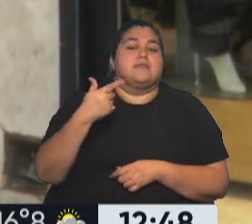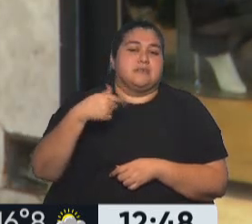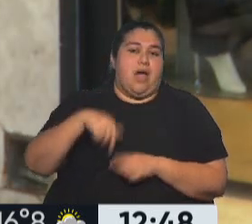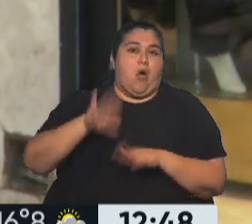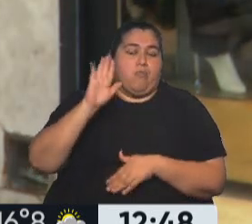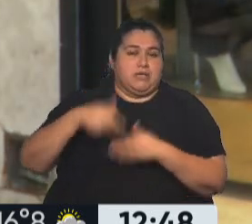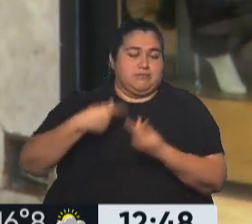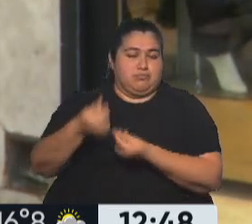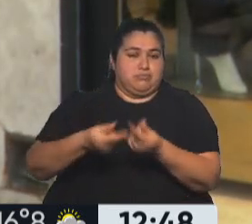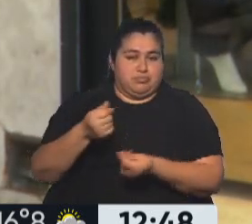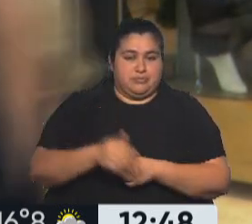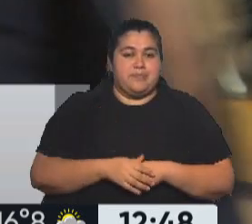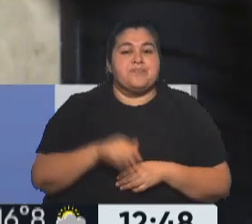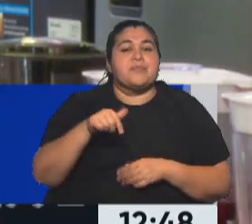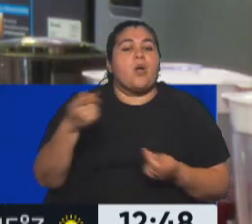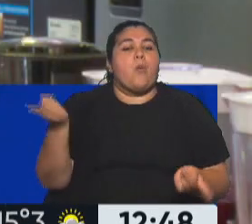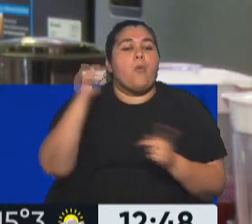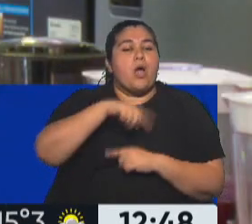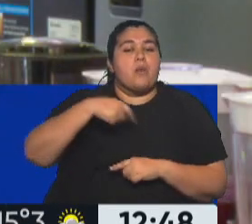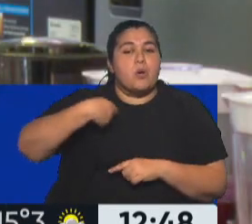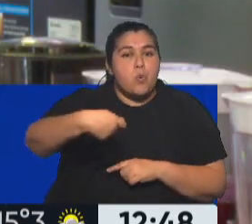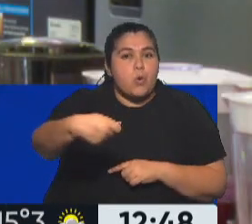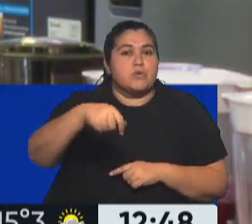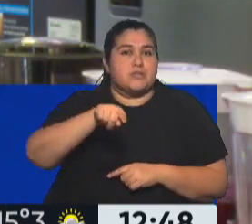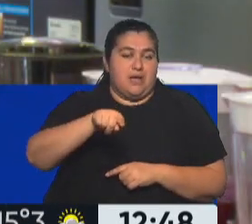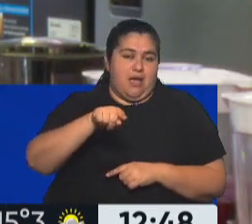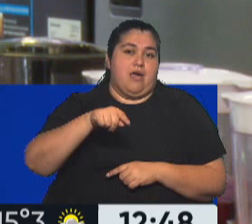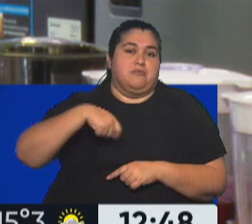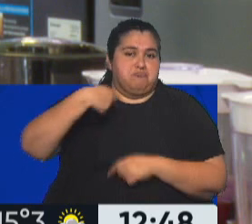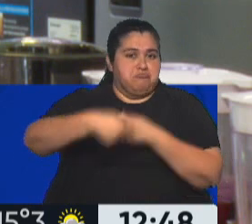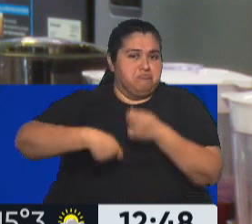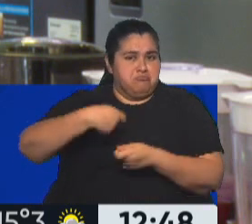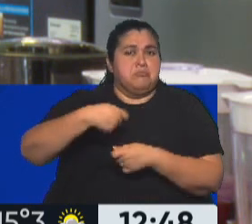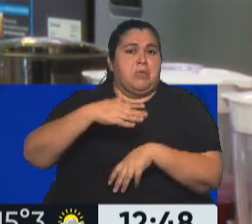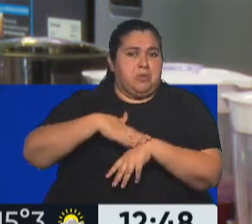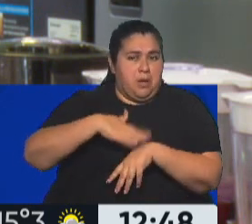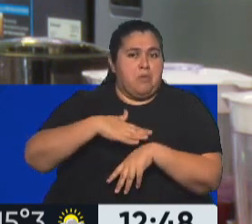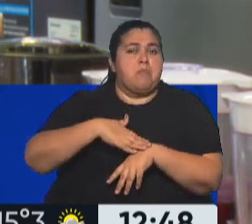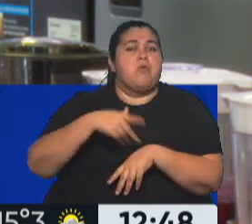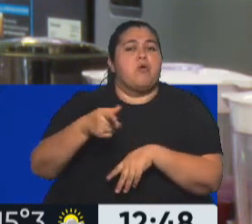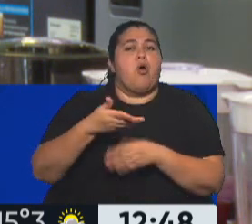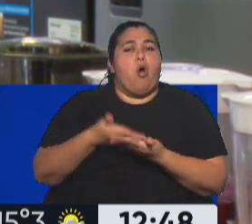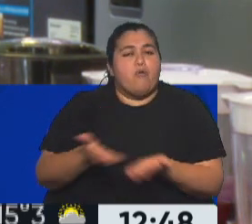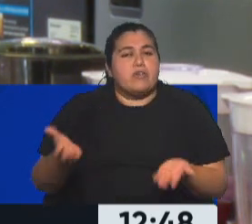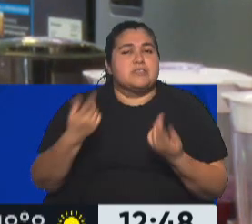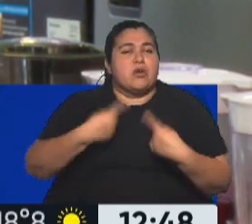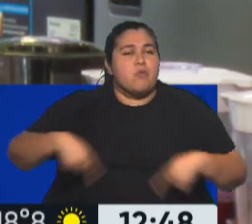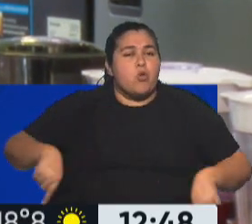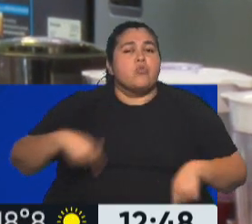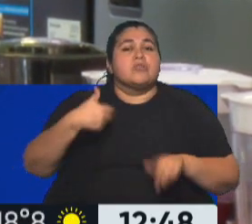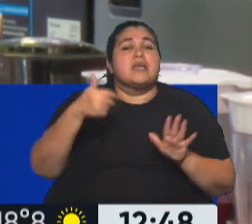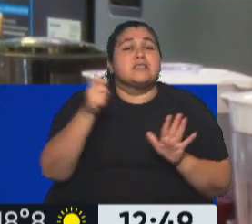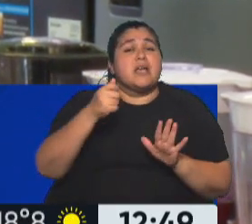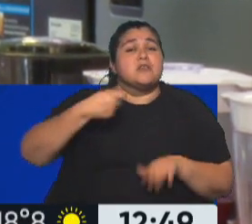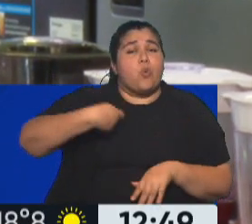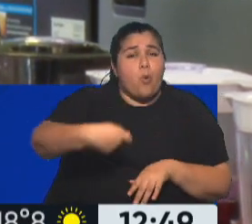afortunadamente Contamos con el regreso de de las cuotas y un buen nivel de financiación que nos permite hoy ofrecer toda la línea de productos en seis cuotas sin